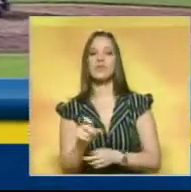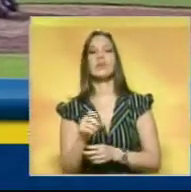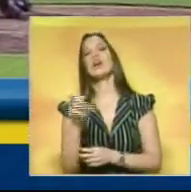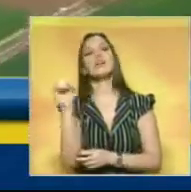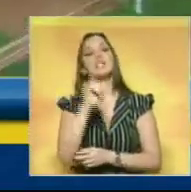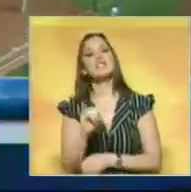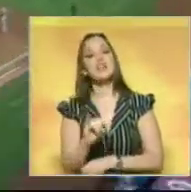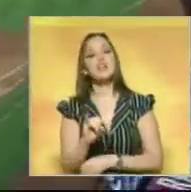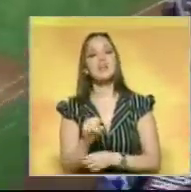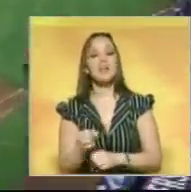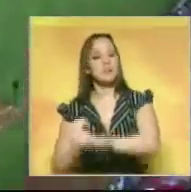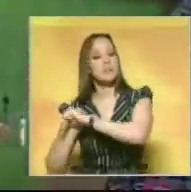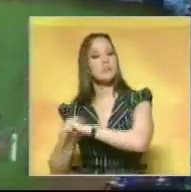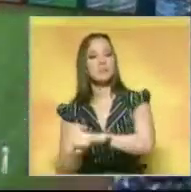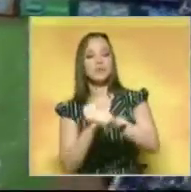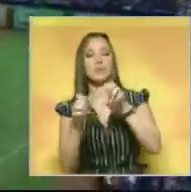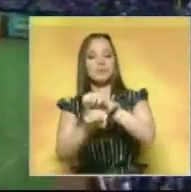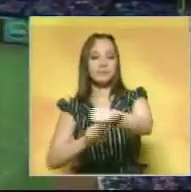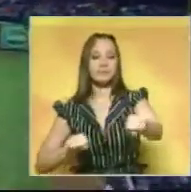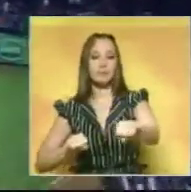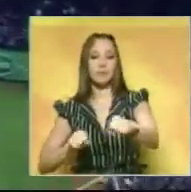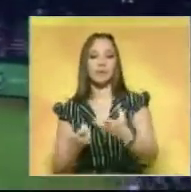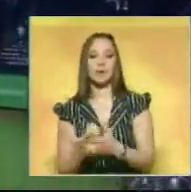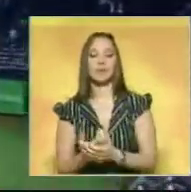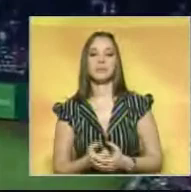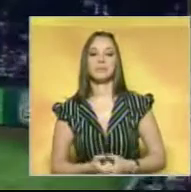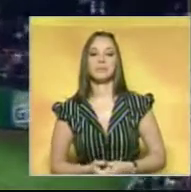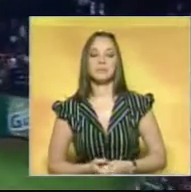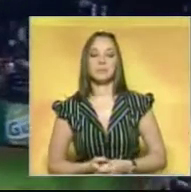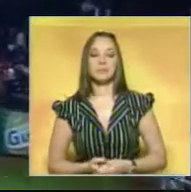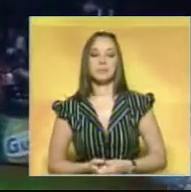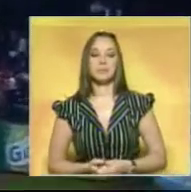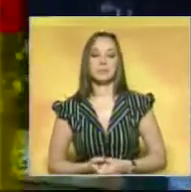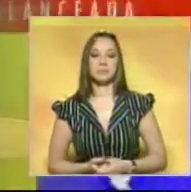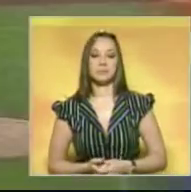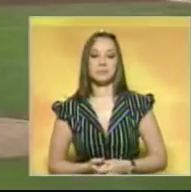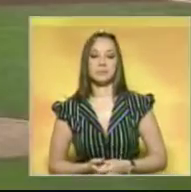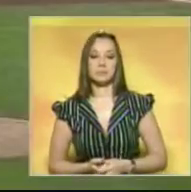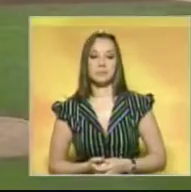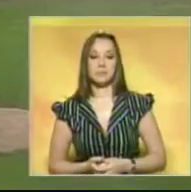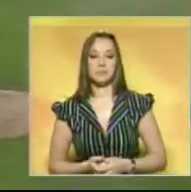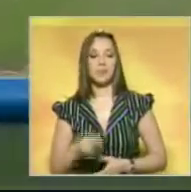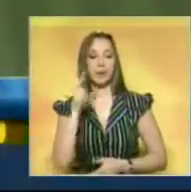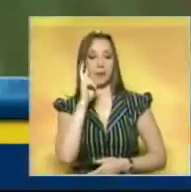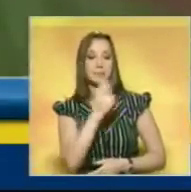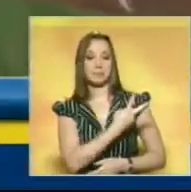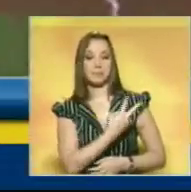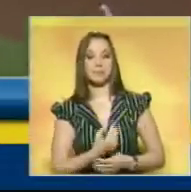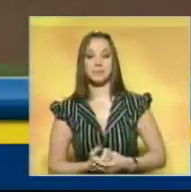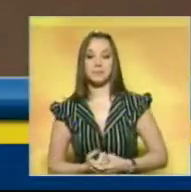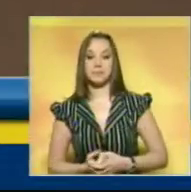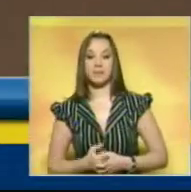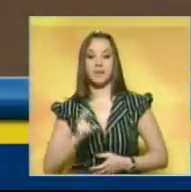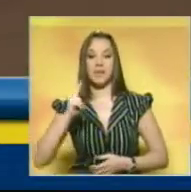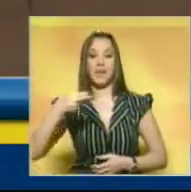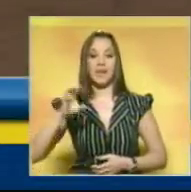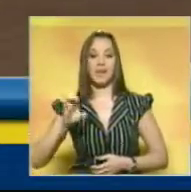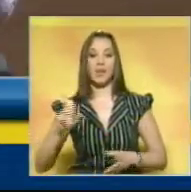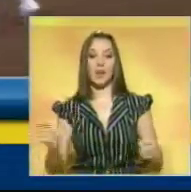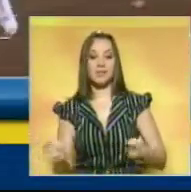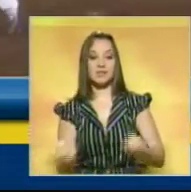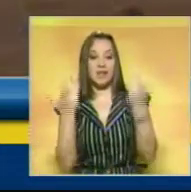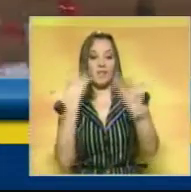de 3-1 con pasaporte y ponche, y Gregorio Petit falló en par de ocasiones. Y aquí vemos a Héctor Rondón salvando el